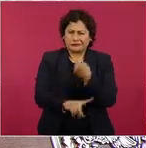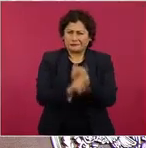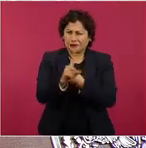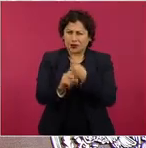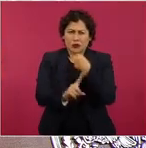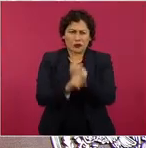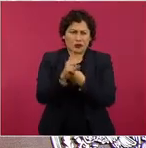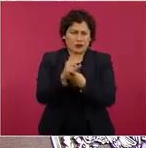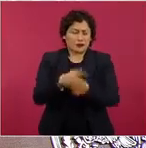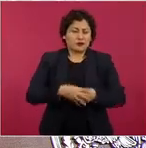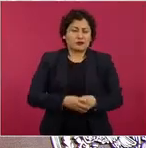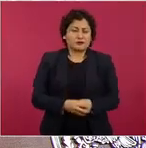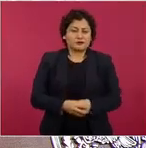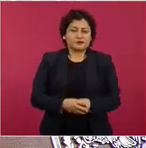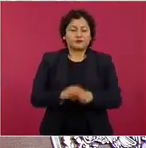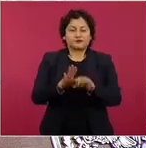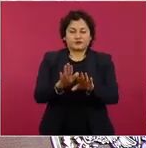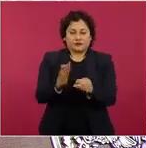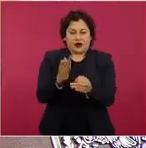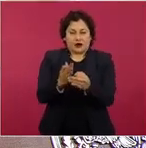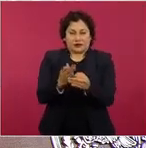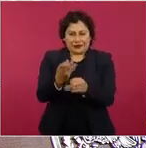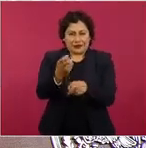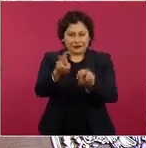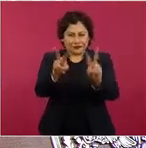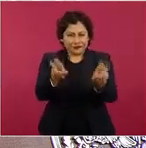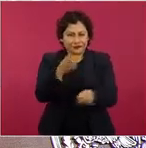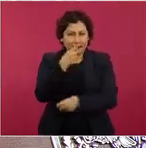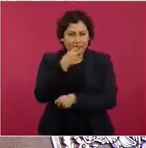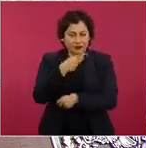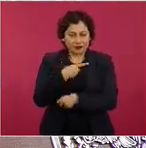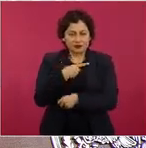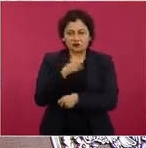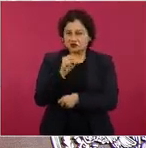No solo en este caso, sino en todo.